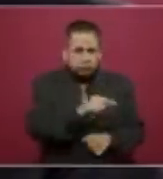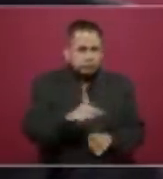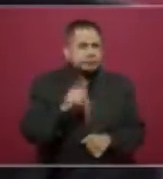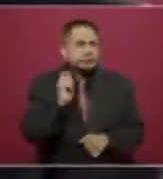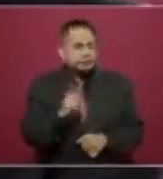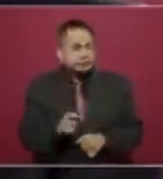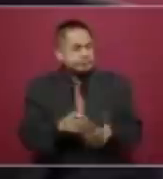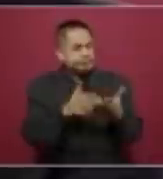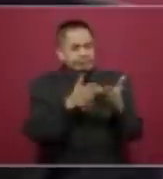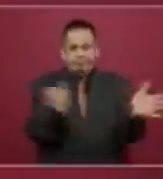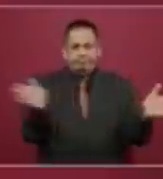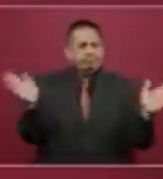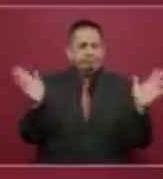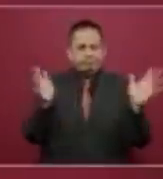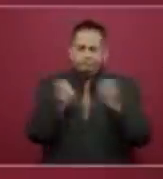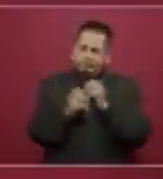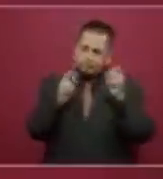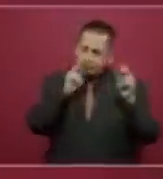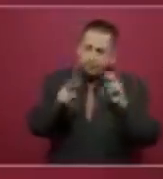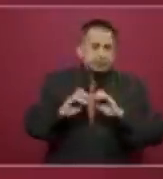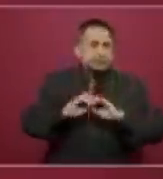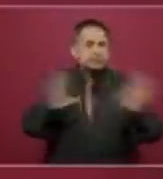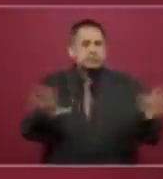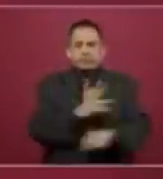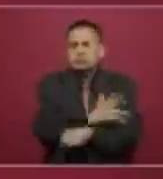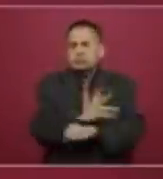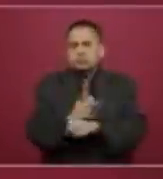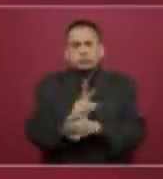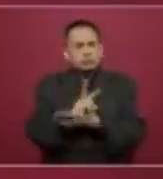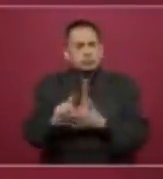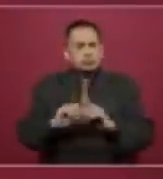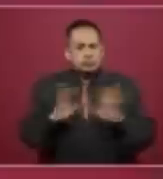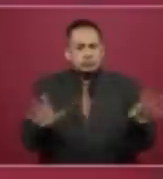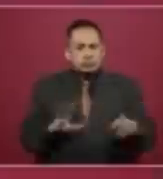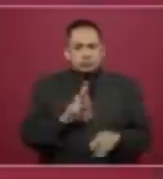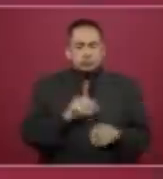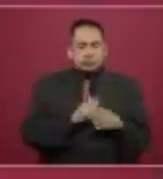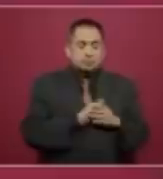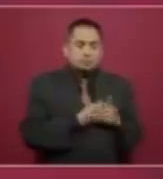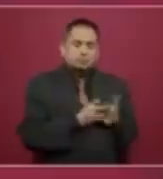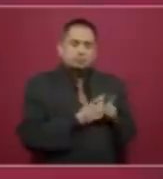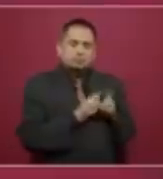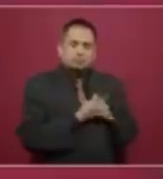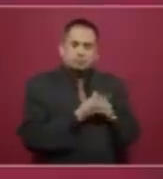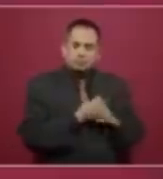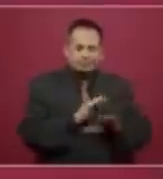negocios públicos, no los